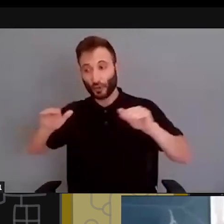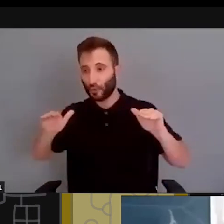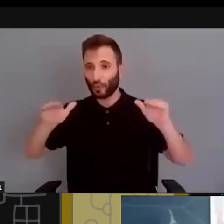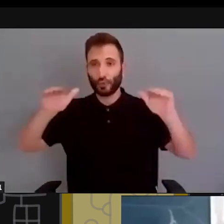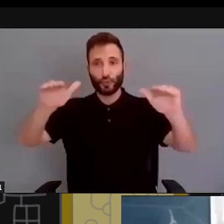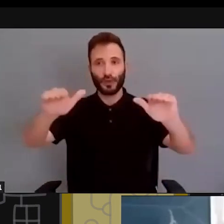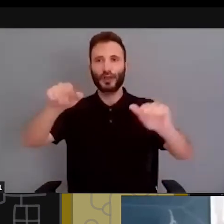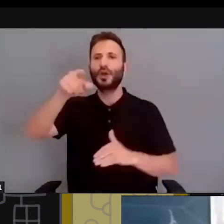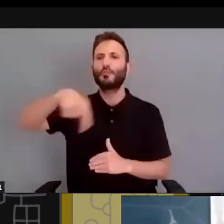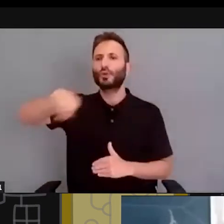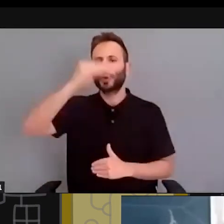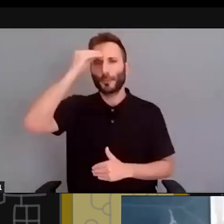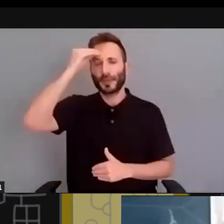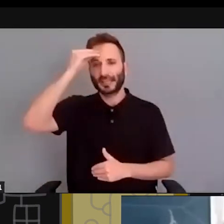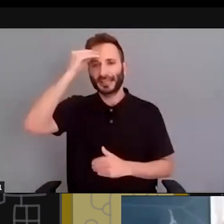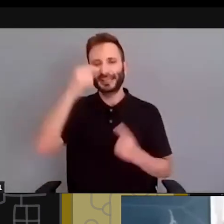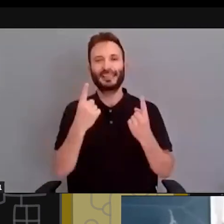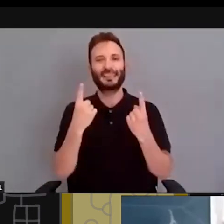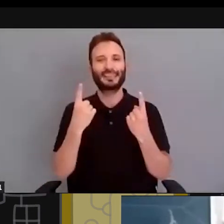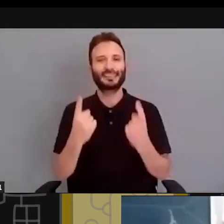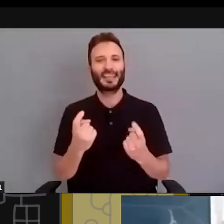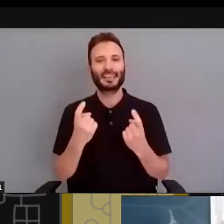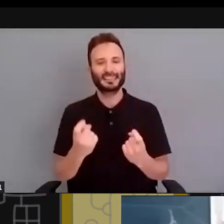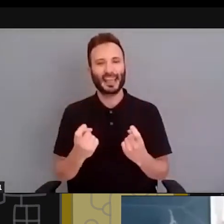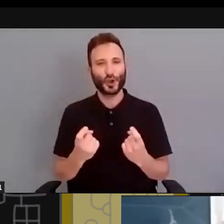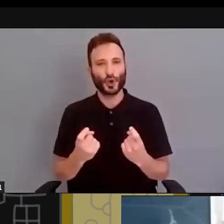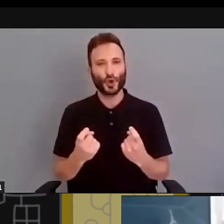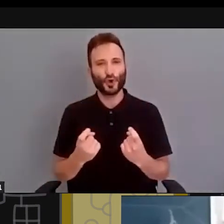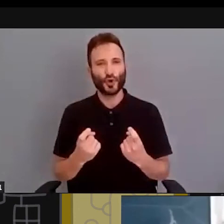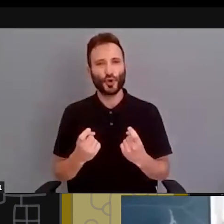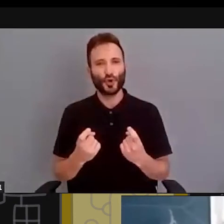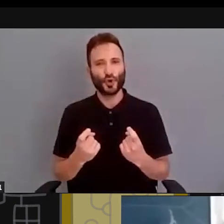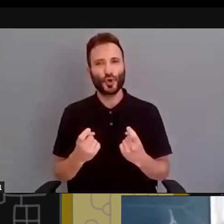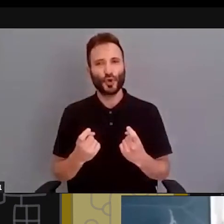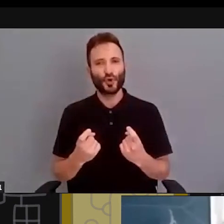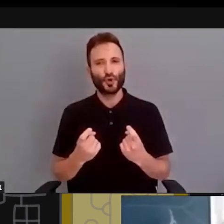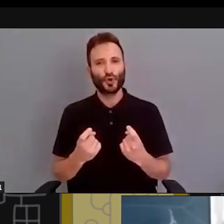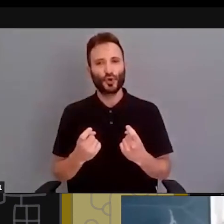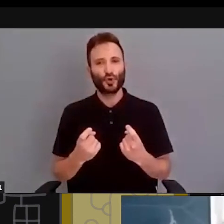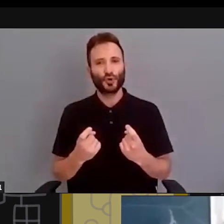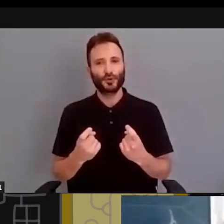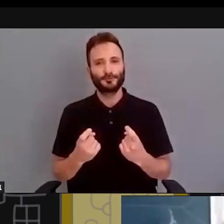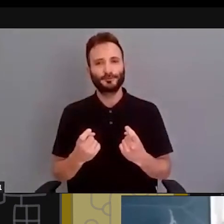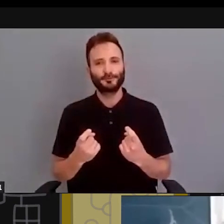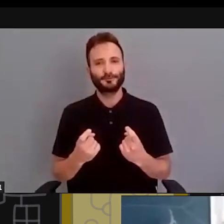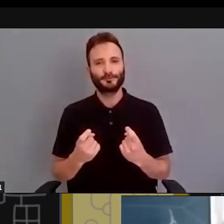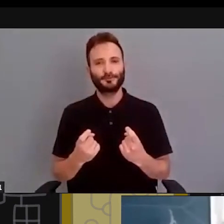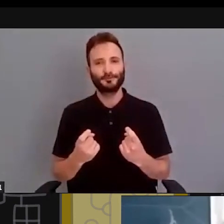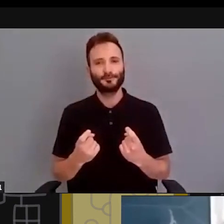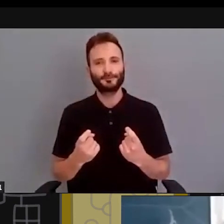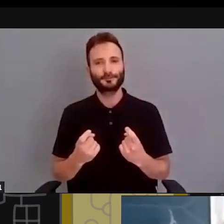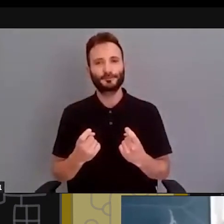necesario ves la asistencia de estas cosas que alienten al entorno privado